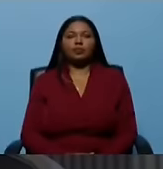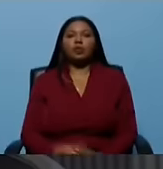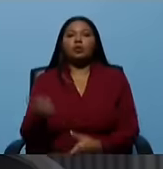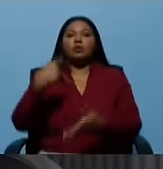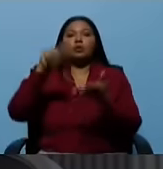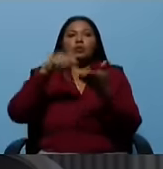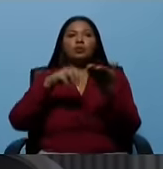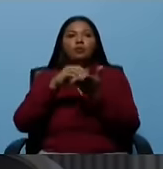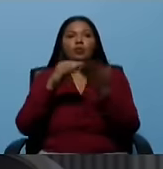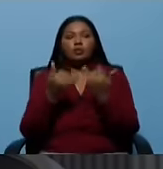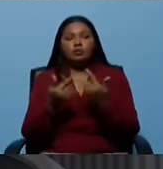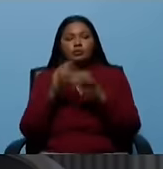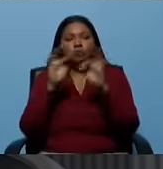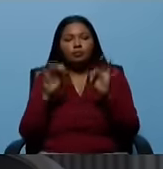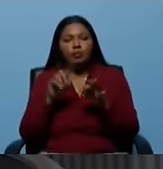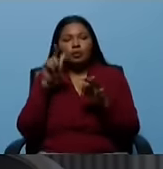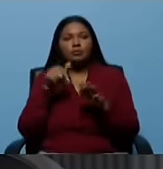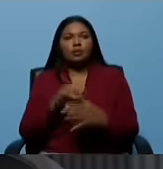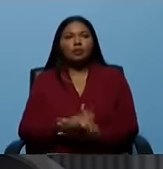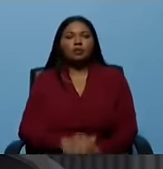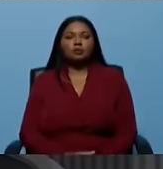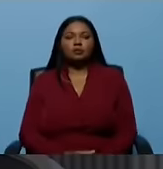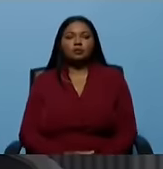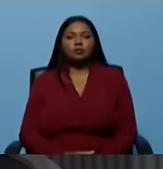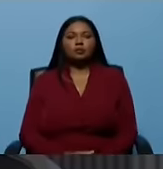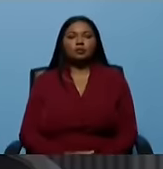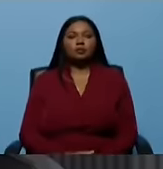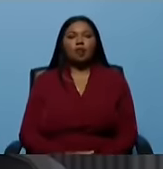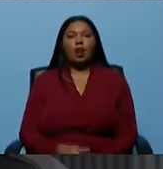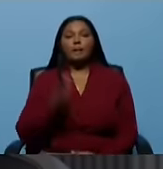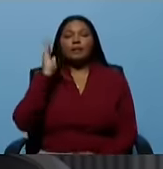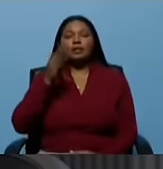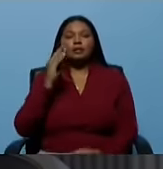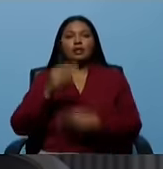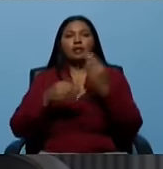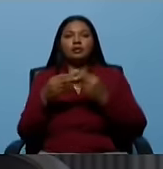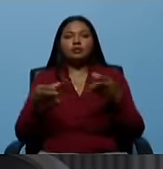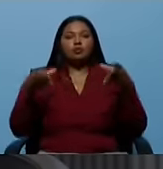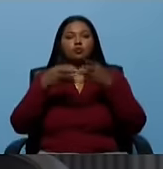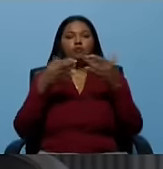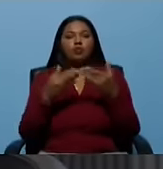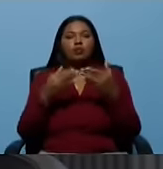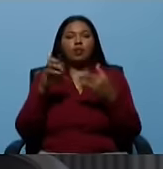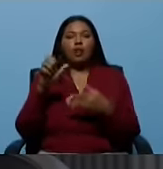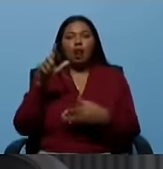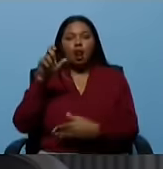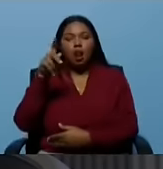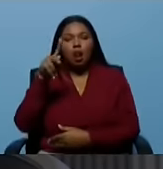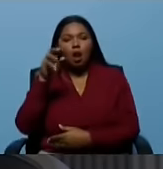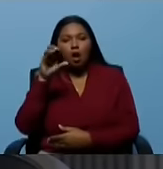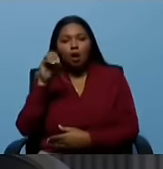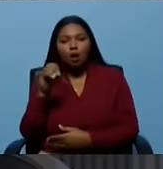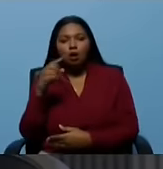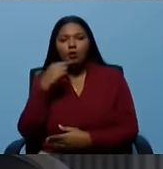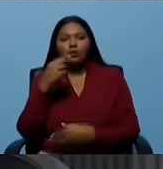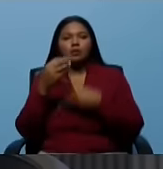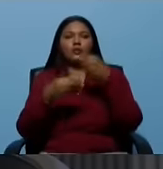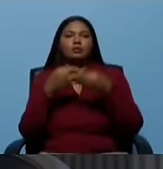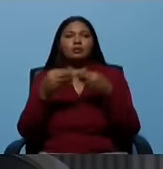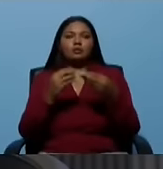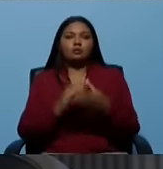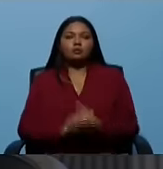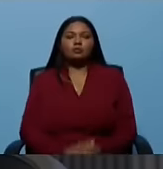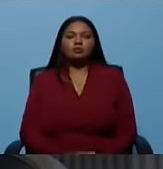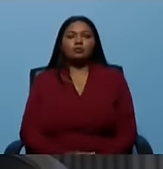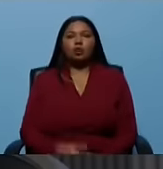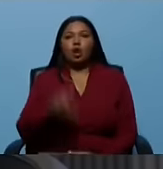colocación de los satélites en las operaciones de la NASA los está haciendo la compañía de los es el